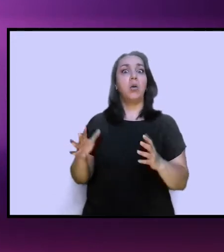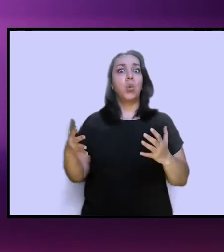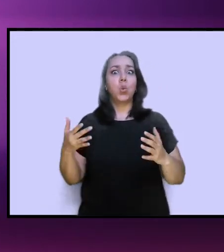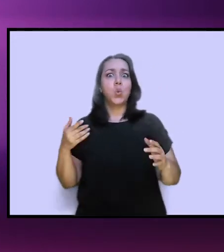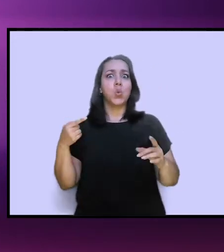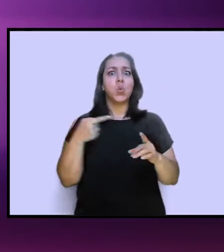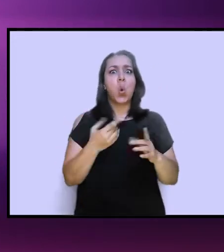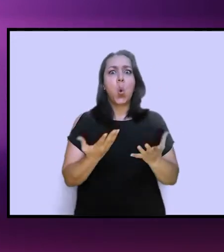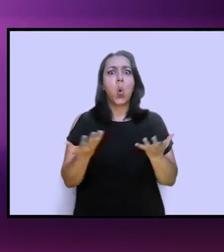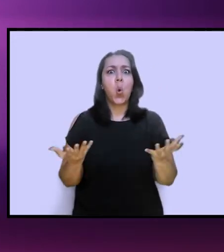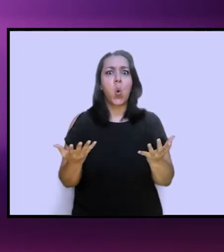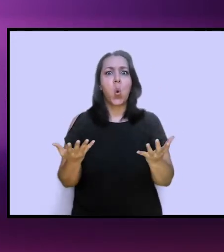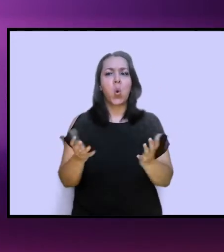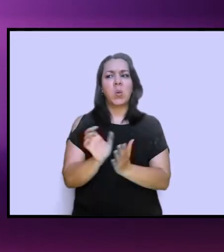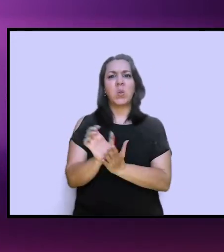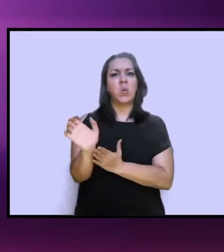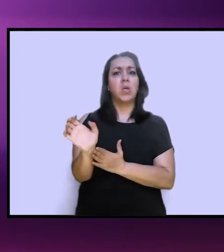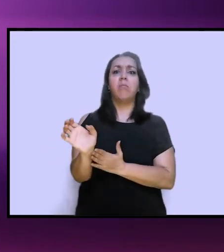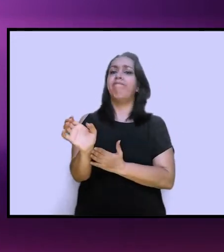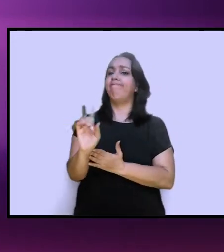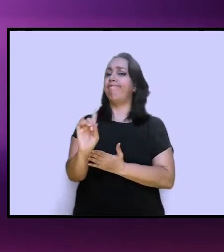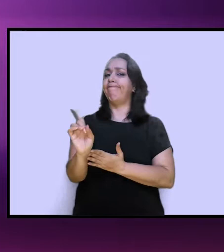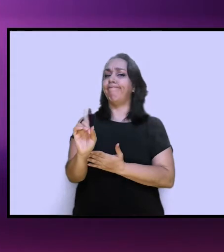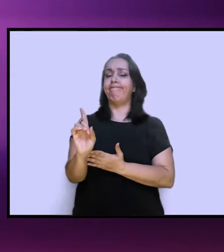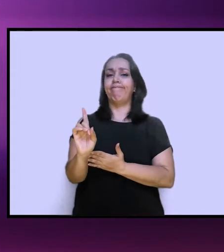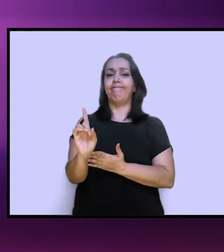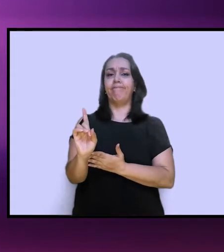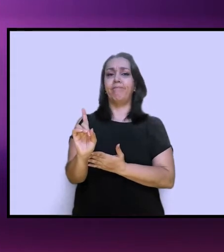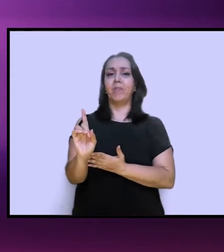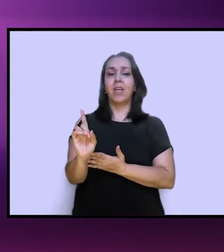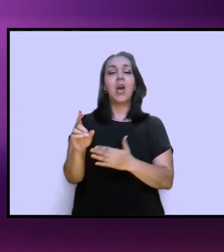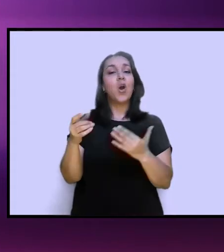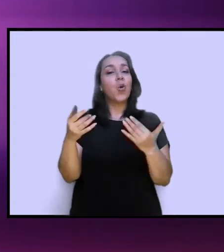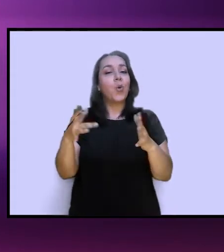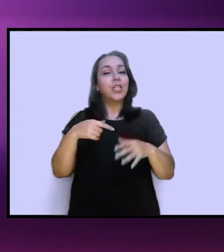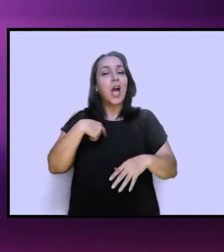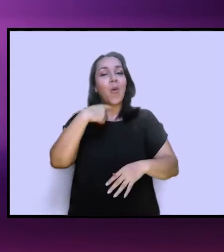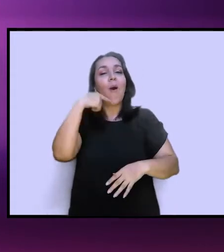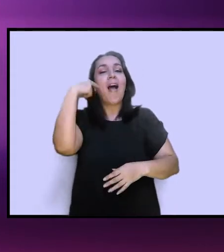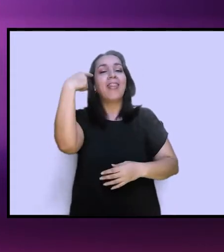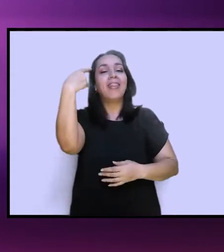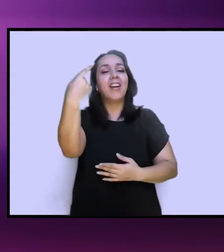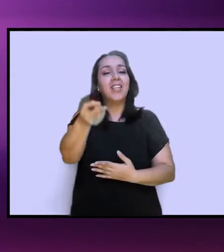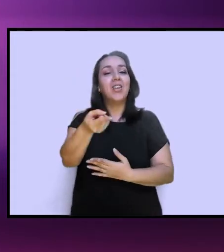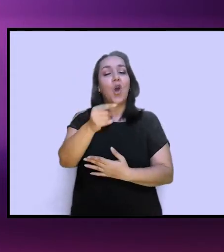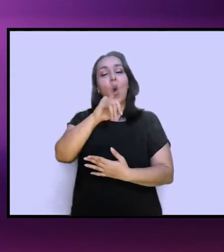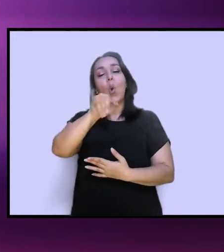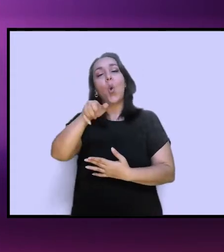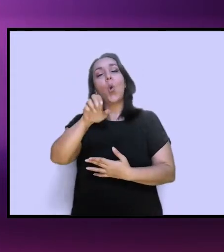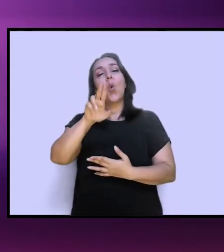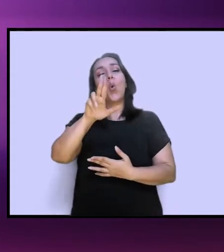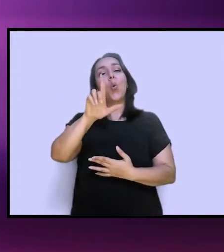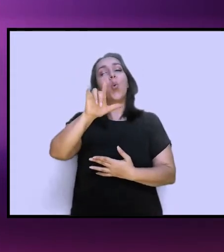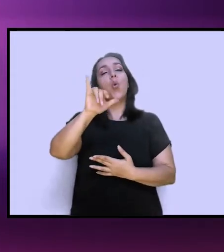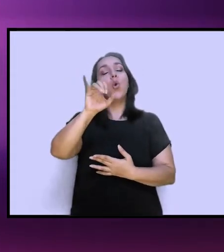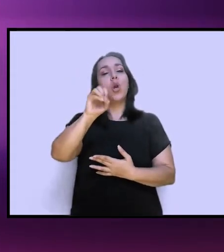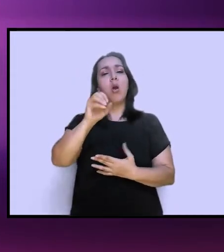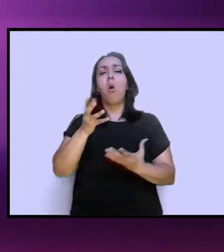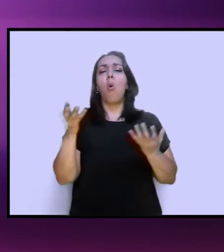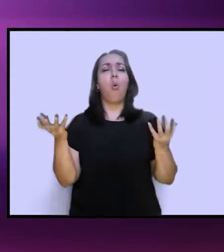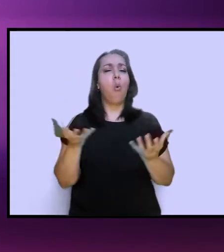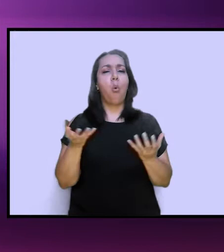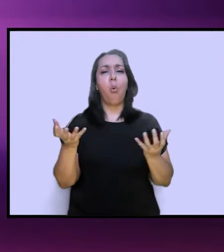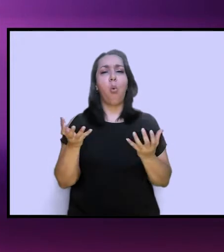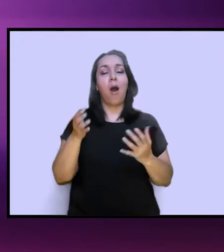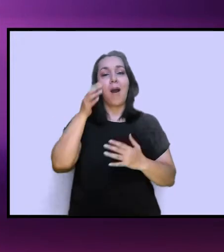discriminación y exclusión. Como lo expresa el autor Julio Cortázar,